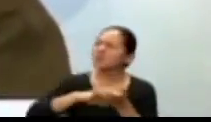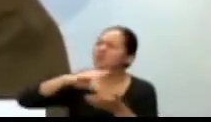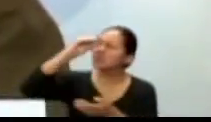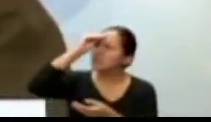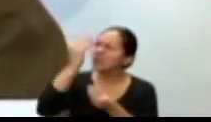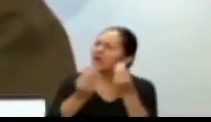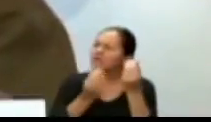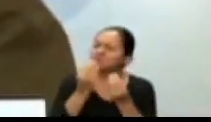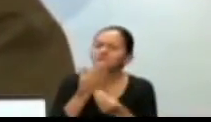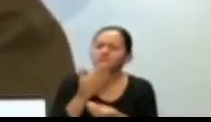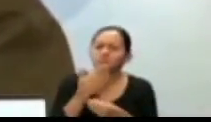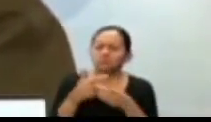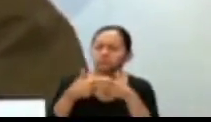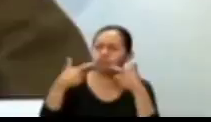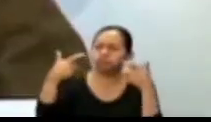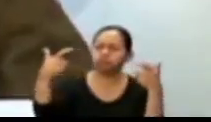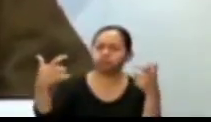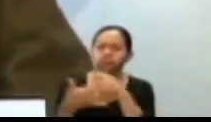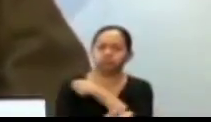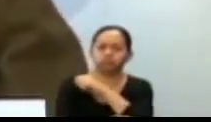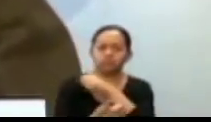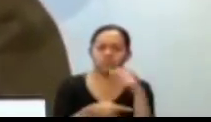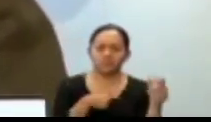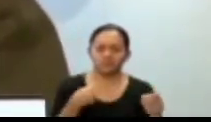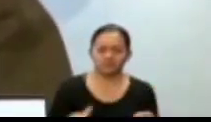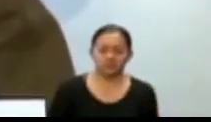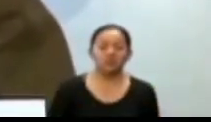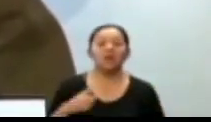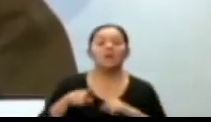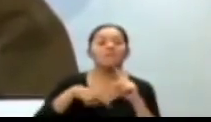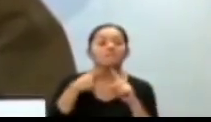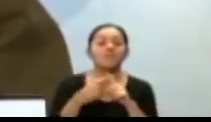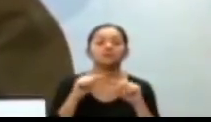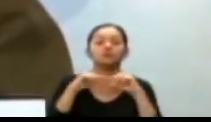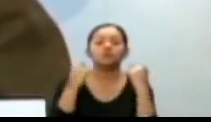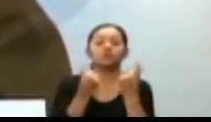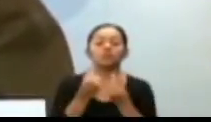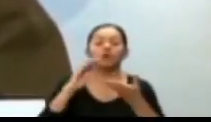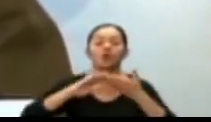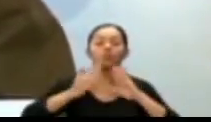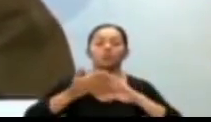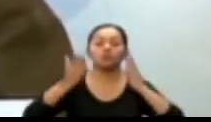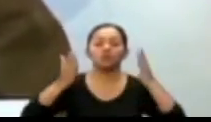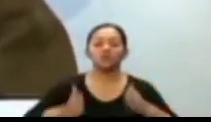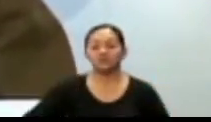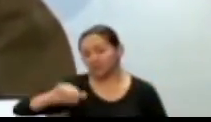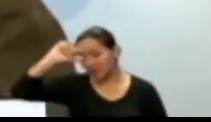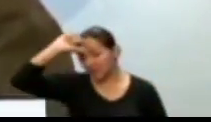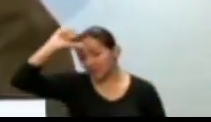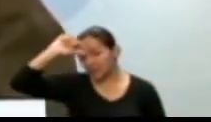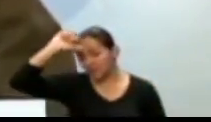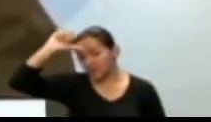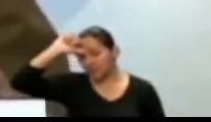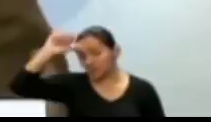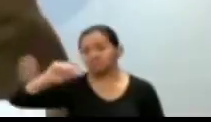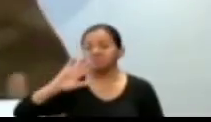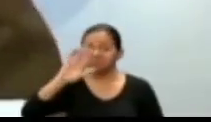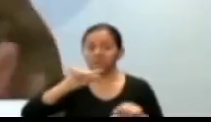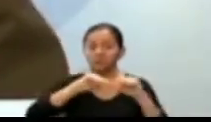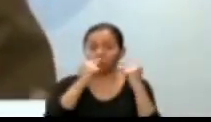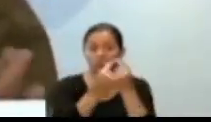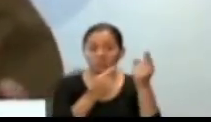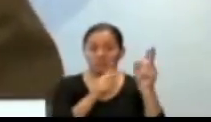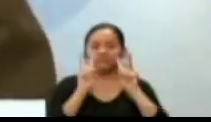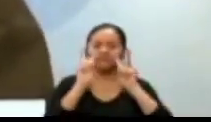con ese enorme país. Vamos a tener aquí al Partido Comunista de la India, un partido marxista que tiene también